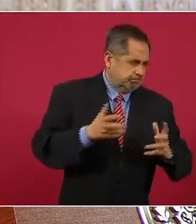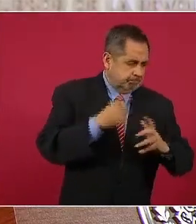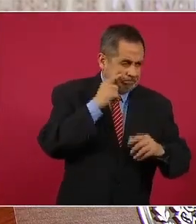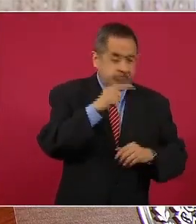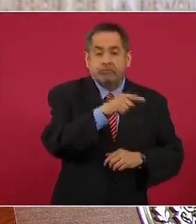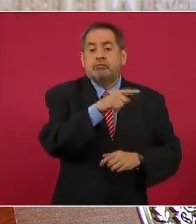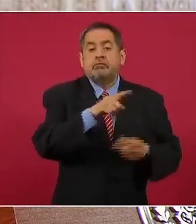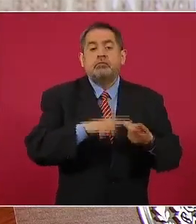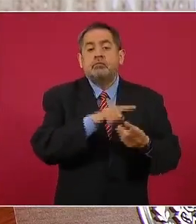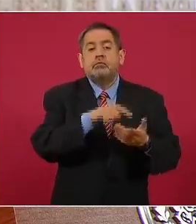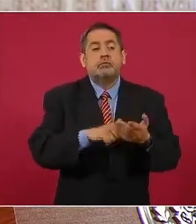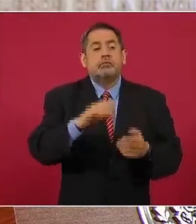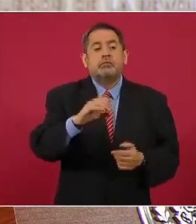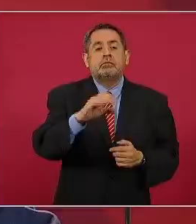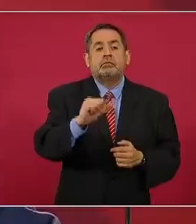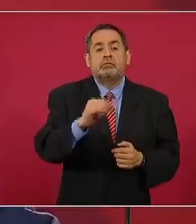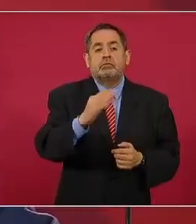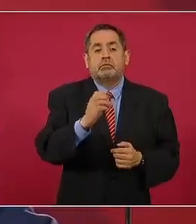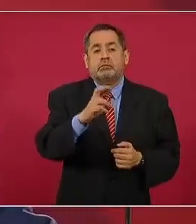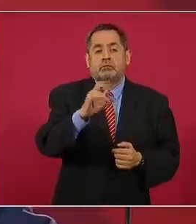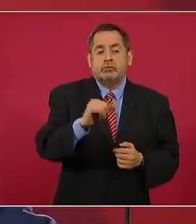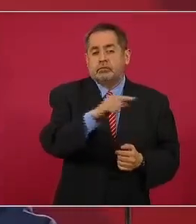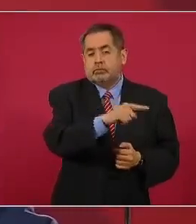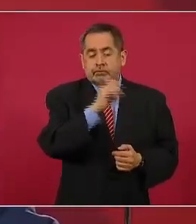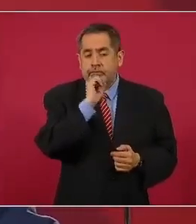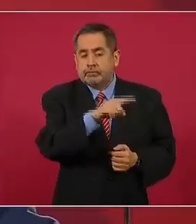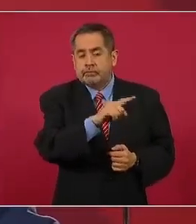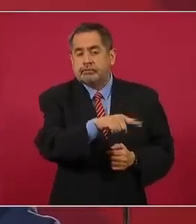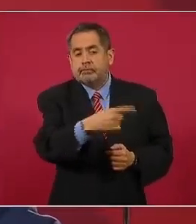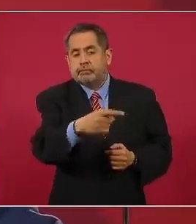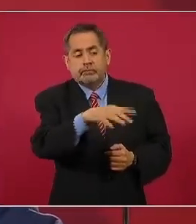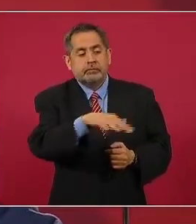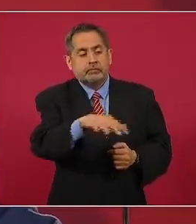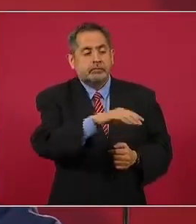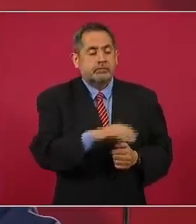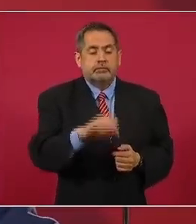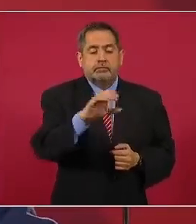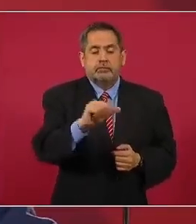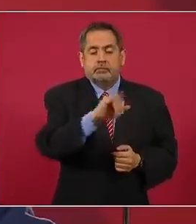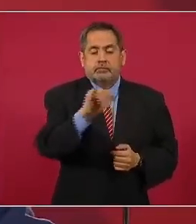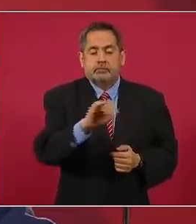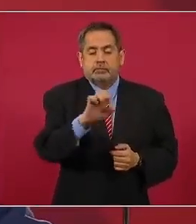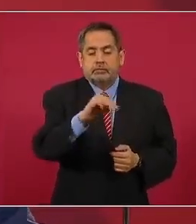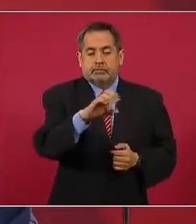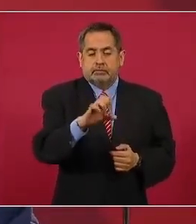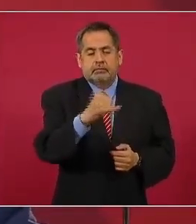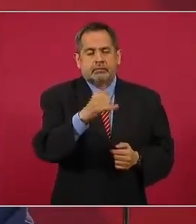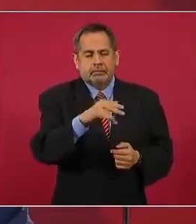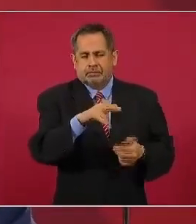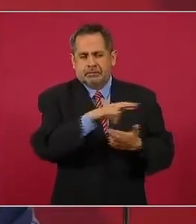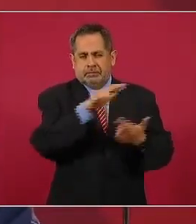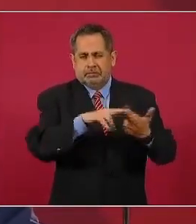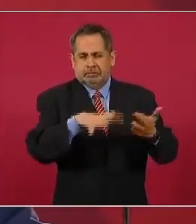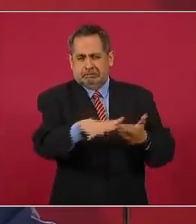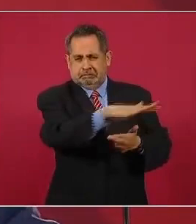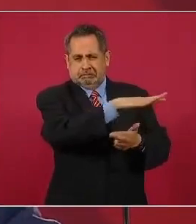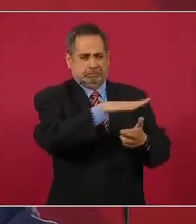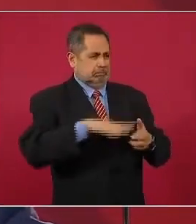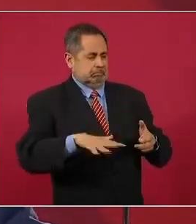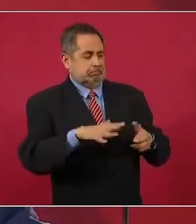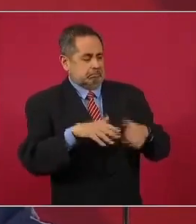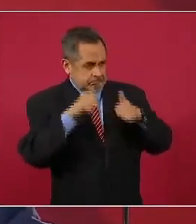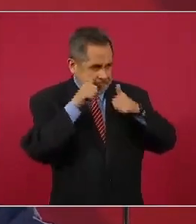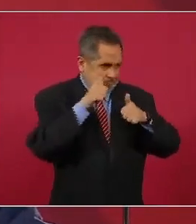en Caborca y también en Cajeme, en toda la región. Estamos trabajando